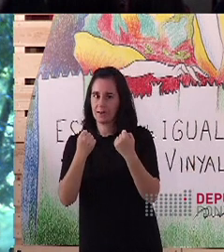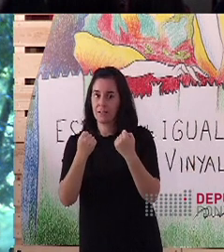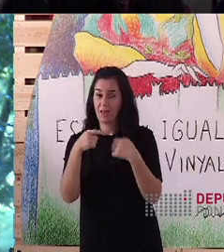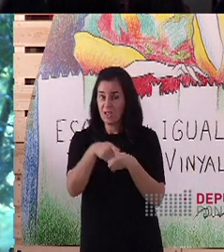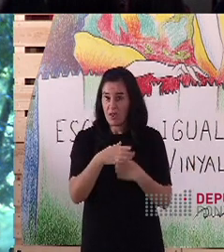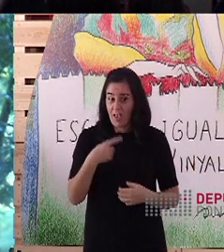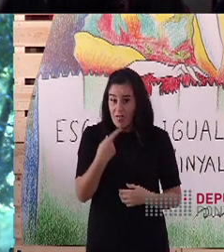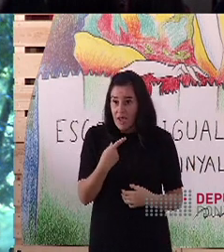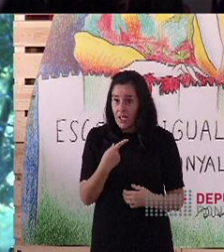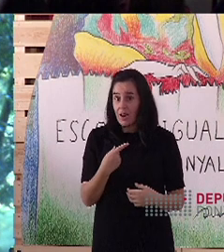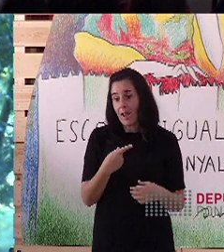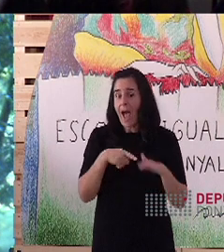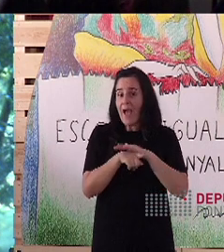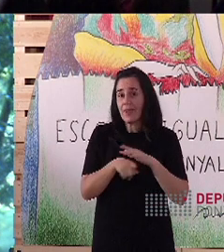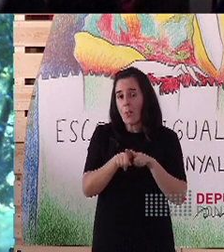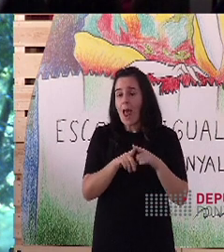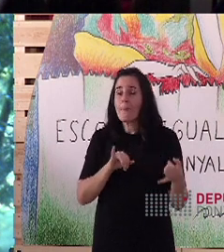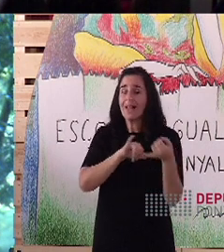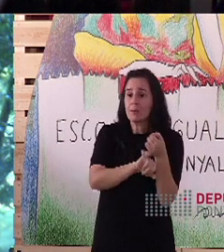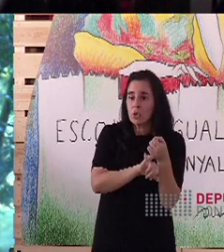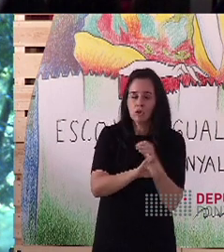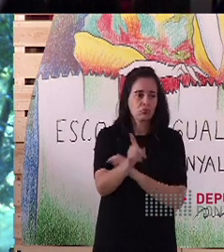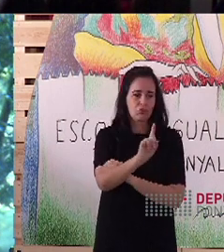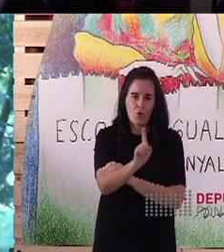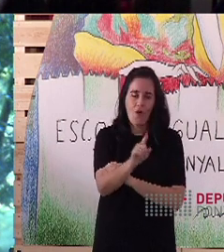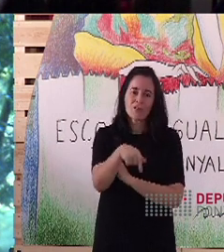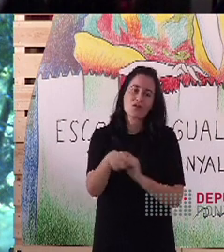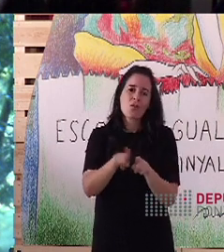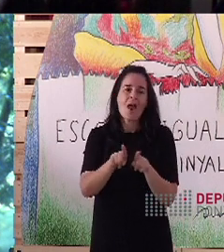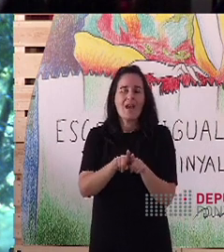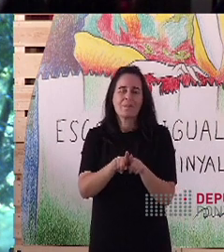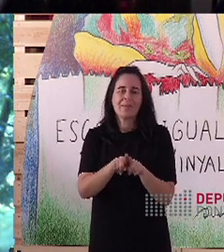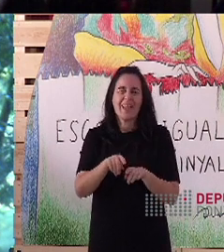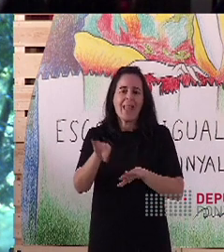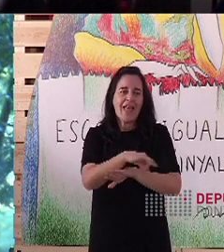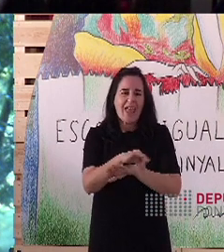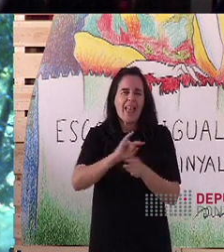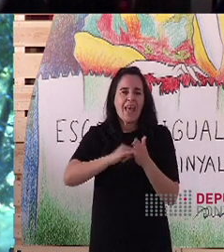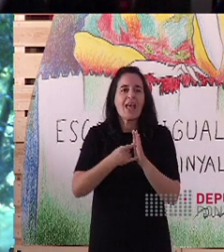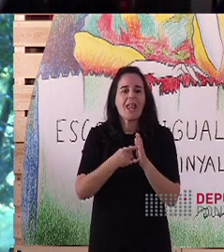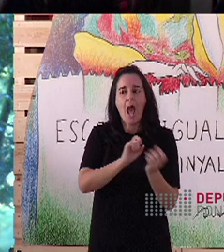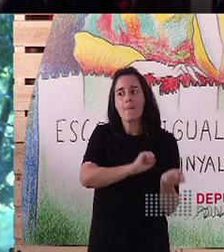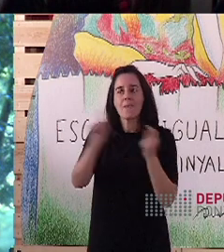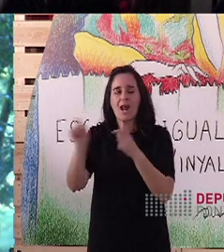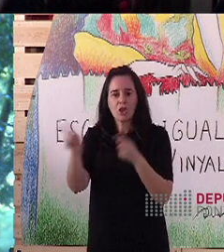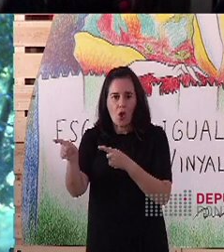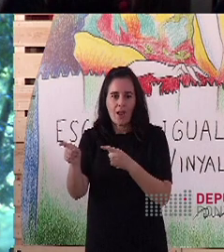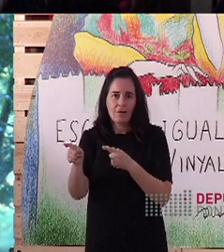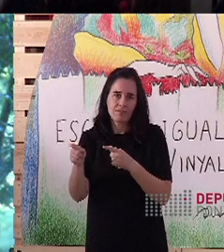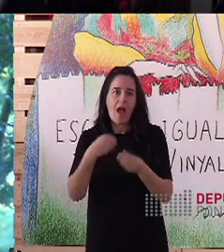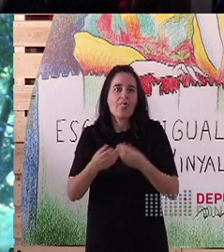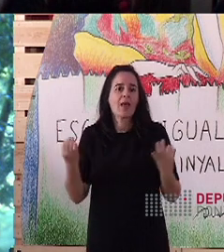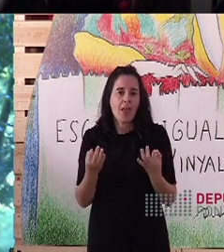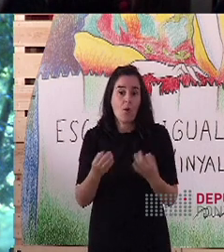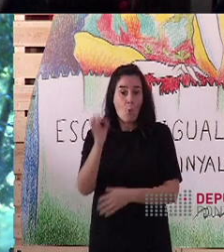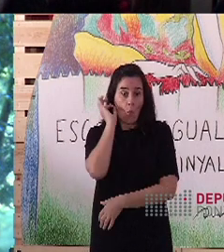matrimonio, eran unas operaciones de ingeniería migratoria que servía para exportar a mujeres para la explotación